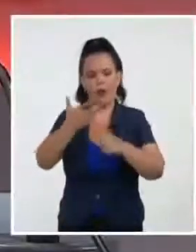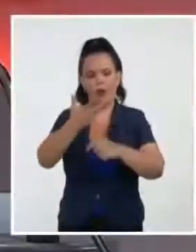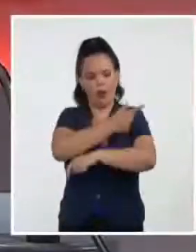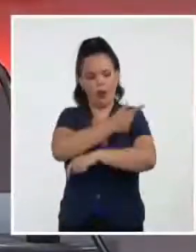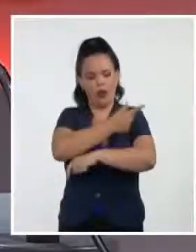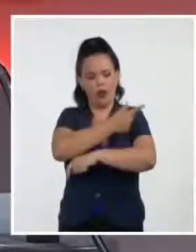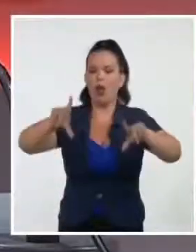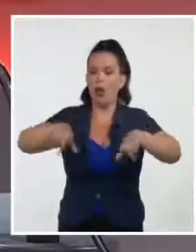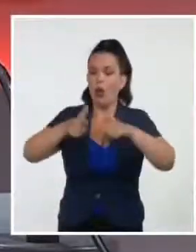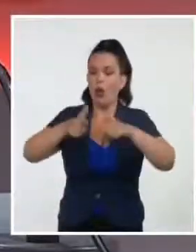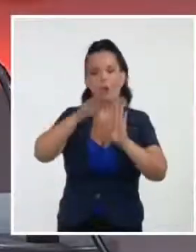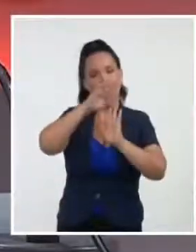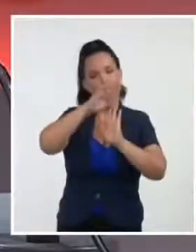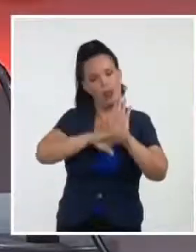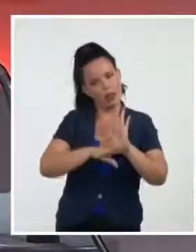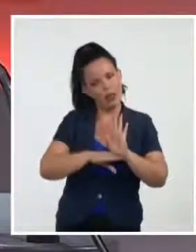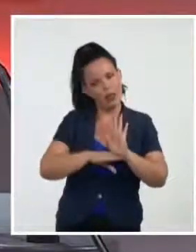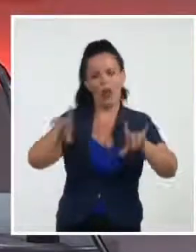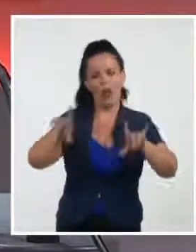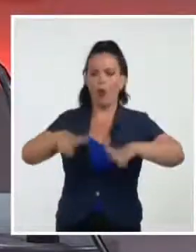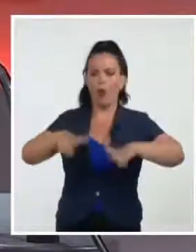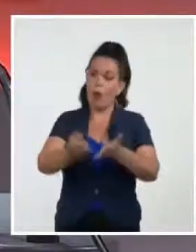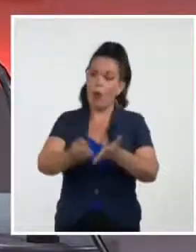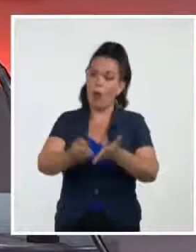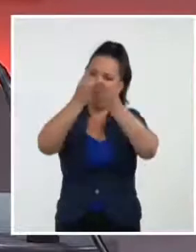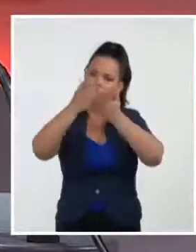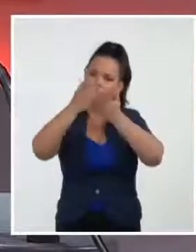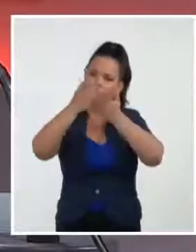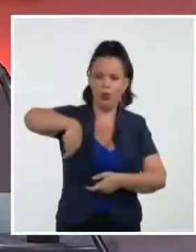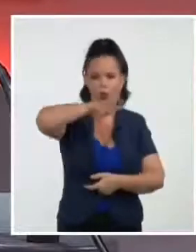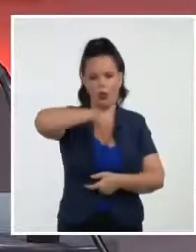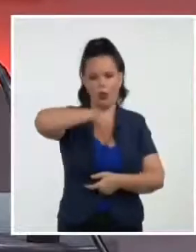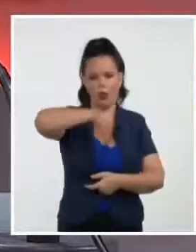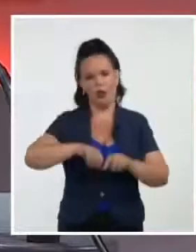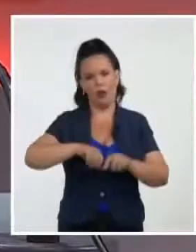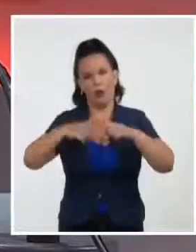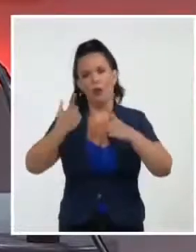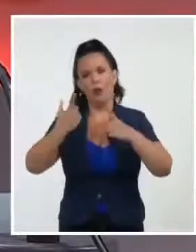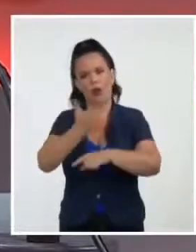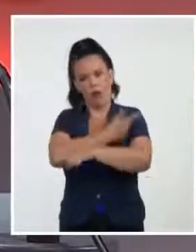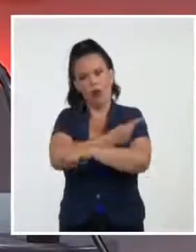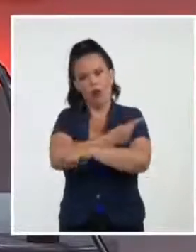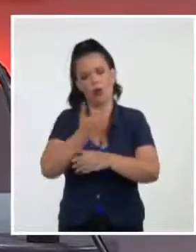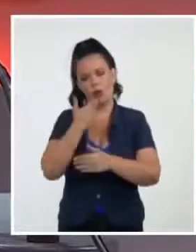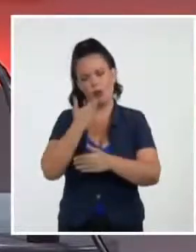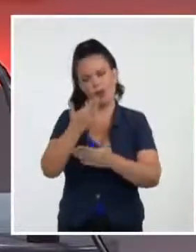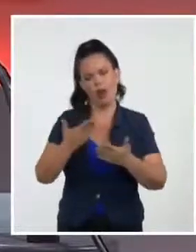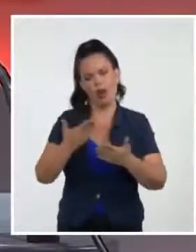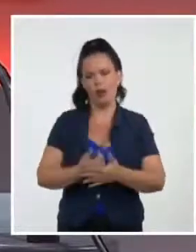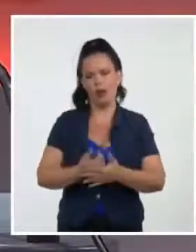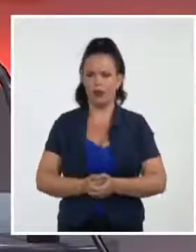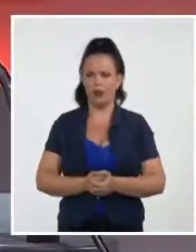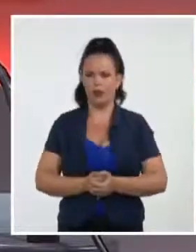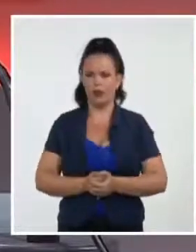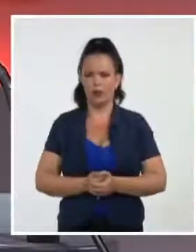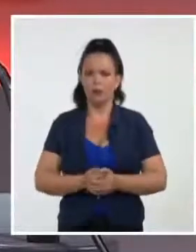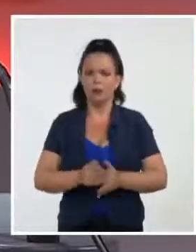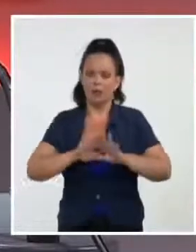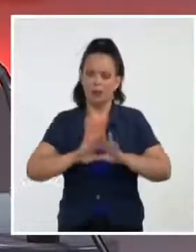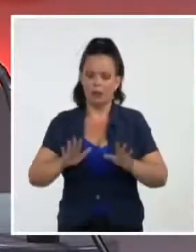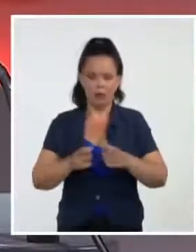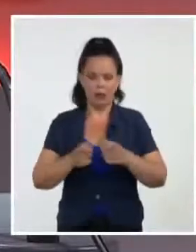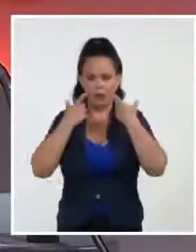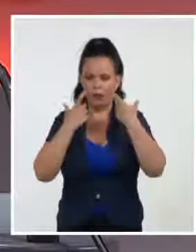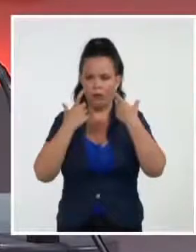de las personas, porque bueno, la eficacia de la vacuna ya está garantizada. Esto es, Randy, fundamentalmente las cosas que